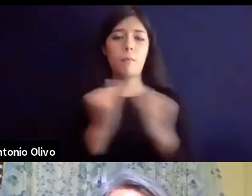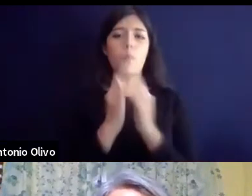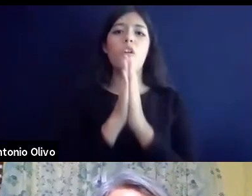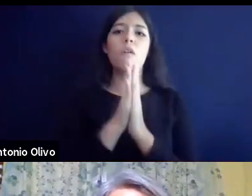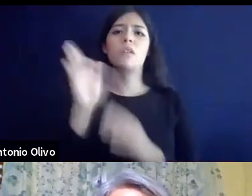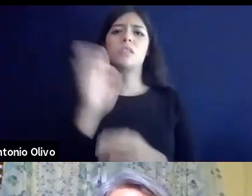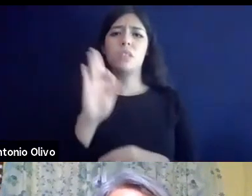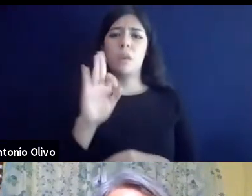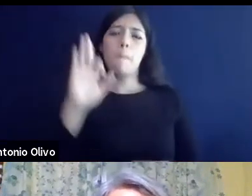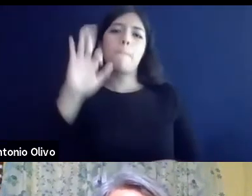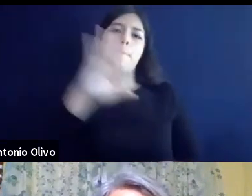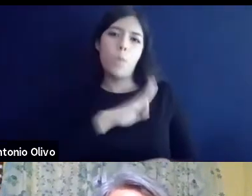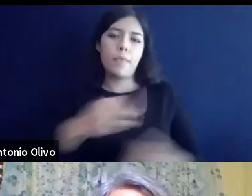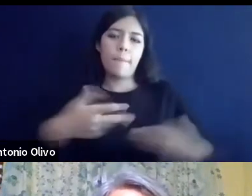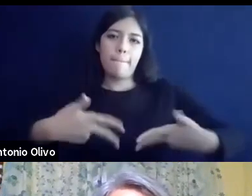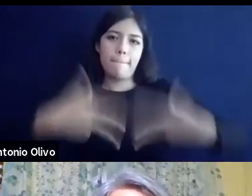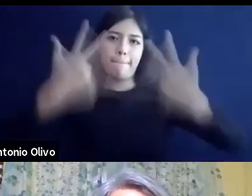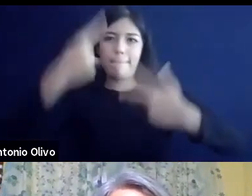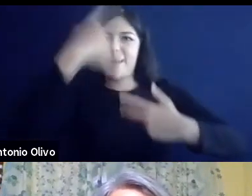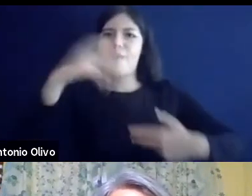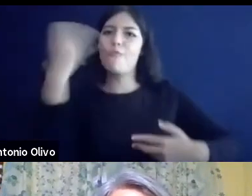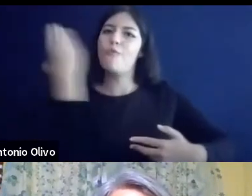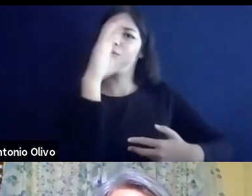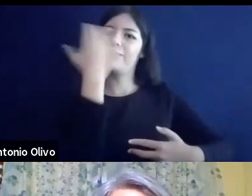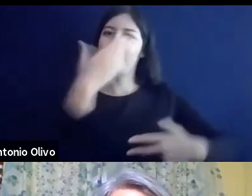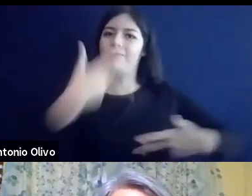cámara nada más para tomar una fotografía,